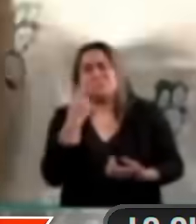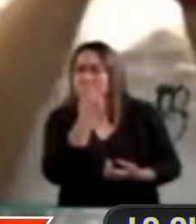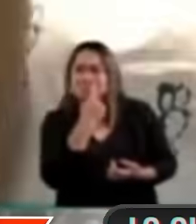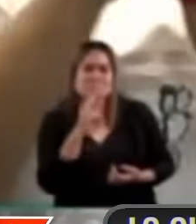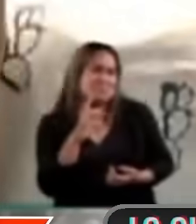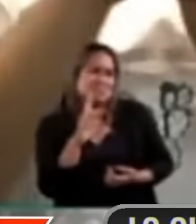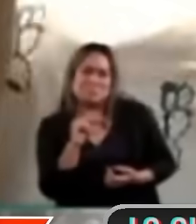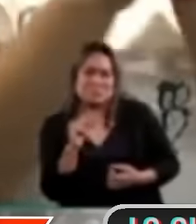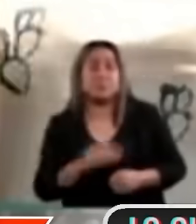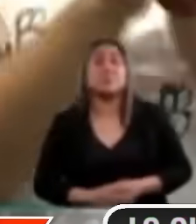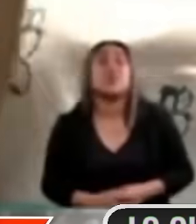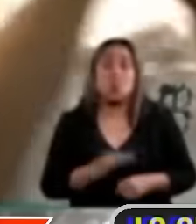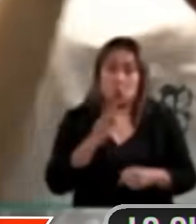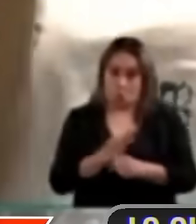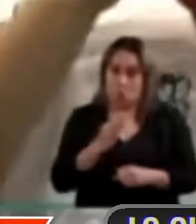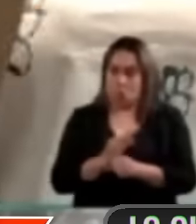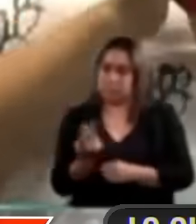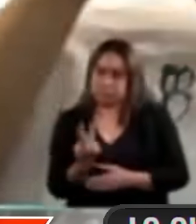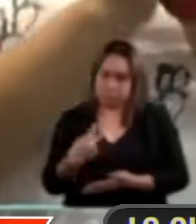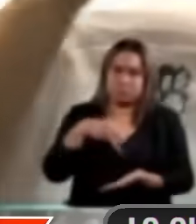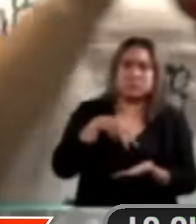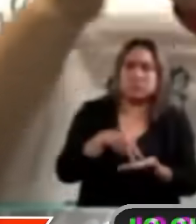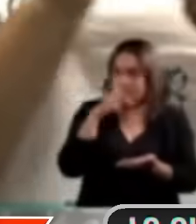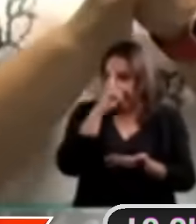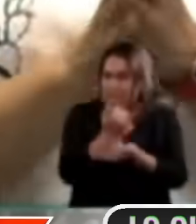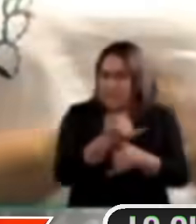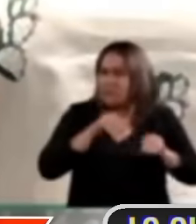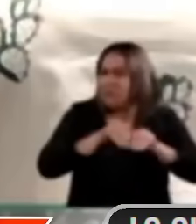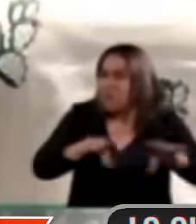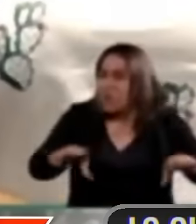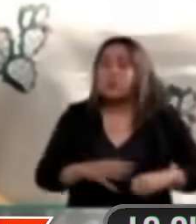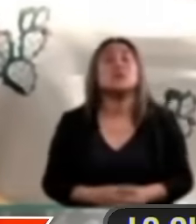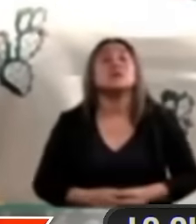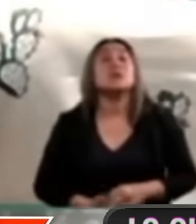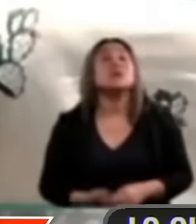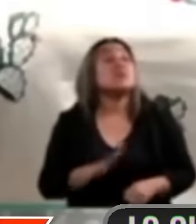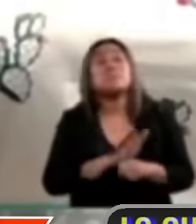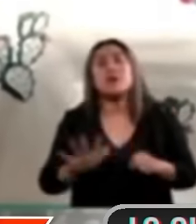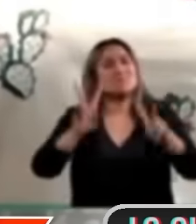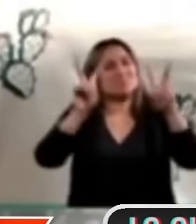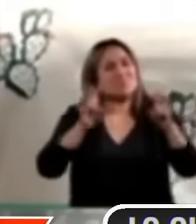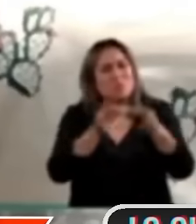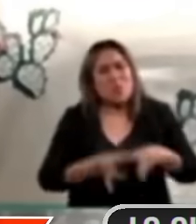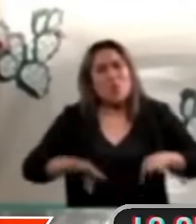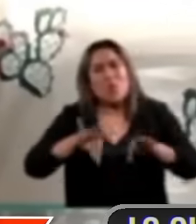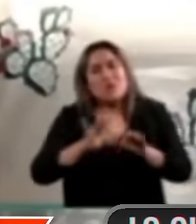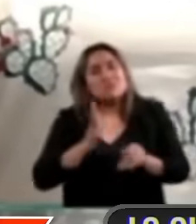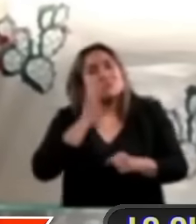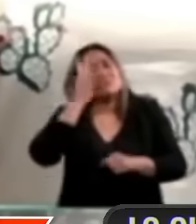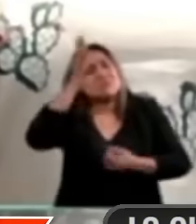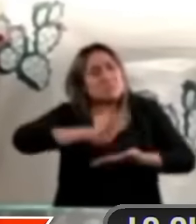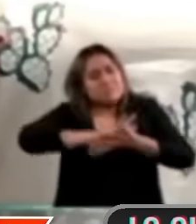Arribamos a este informe en el marco de una profunda transformación de la vida de